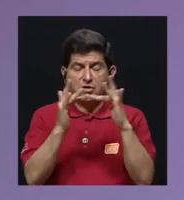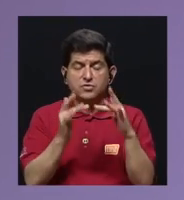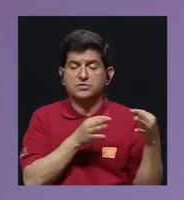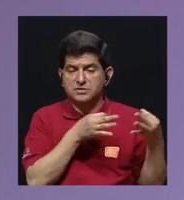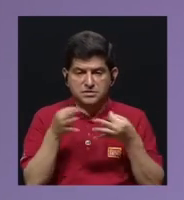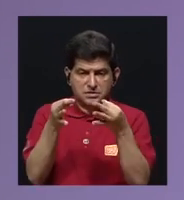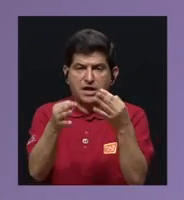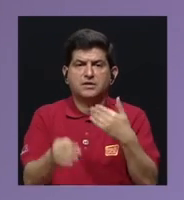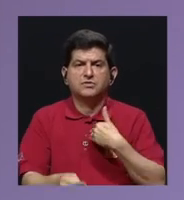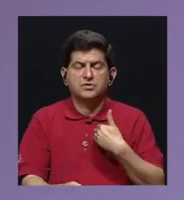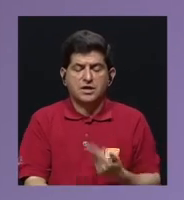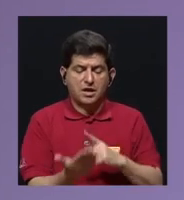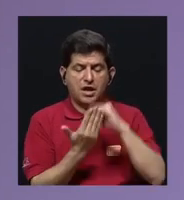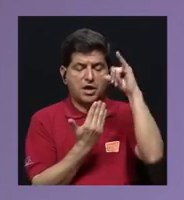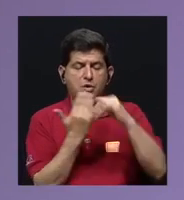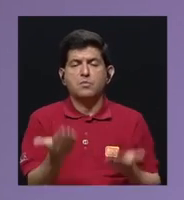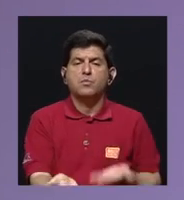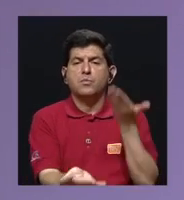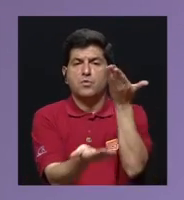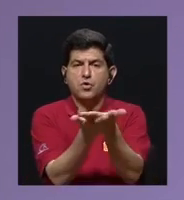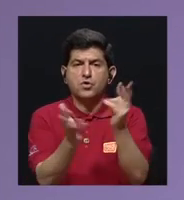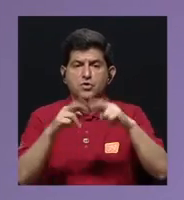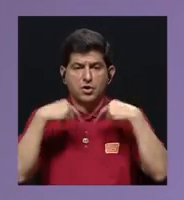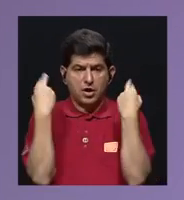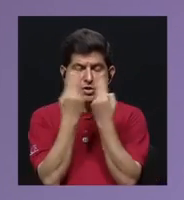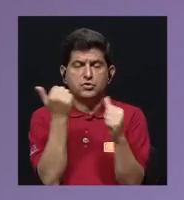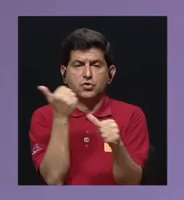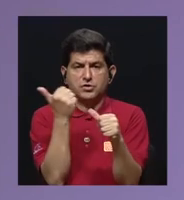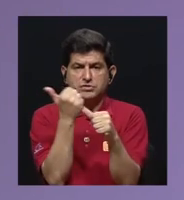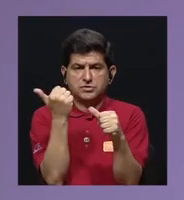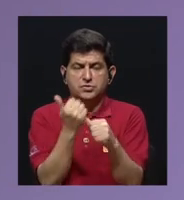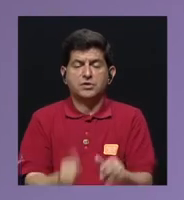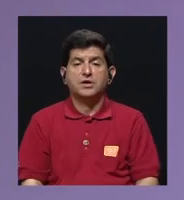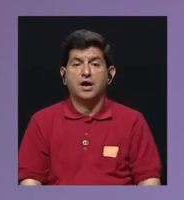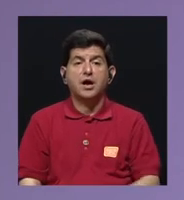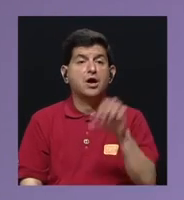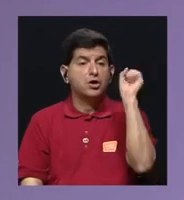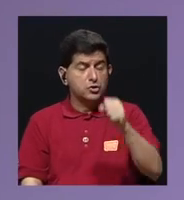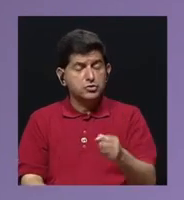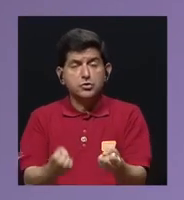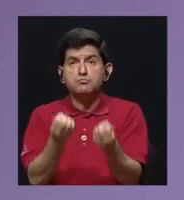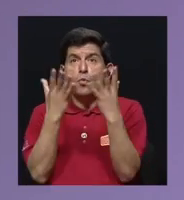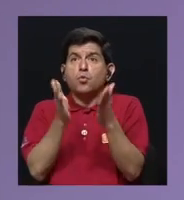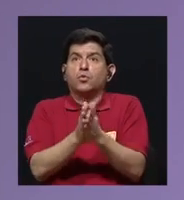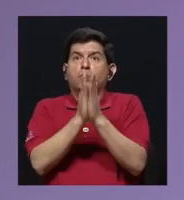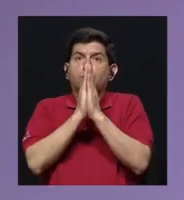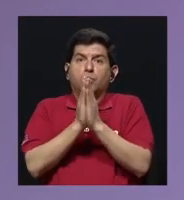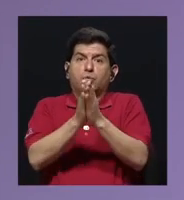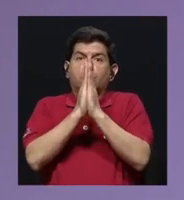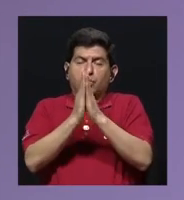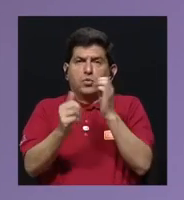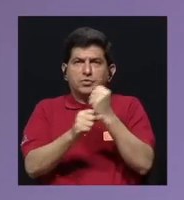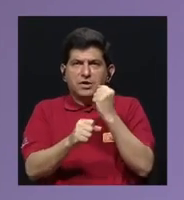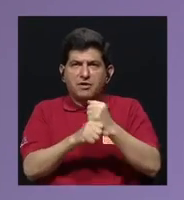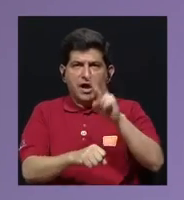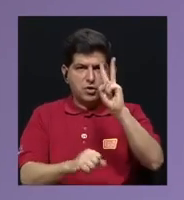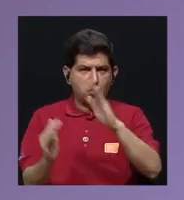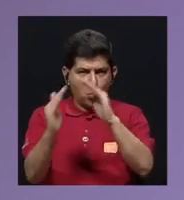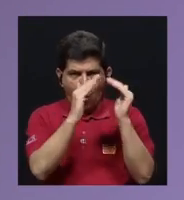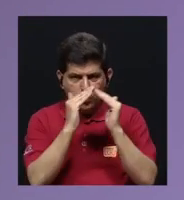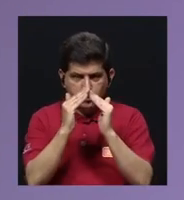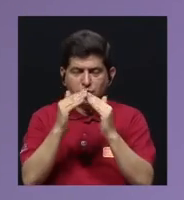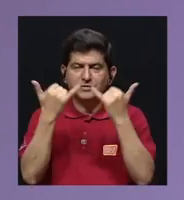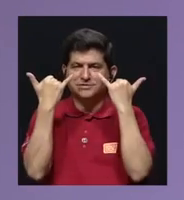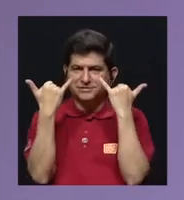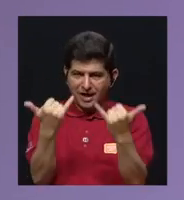con Turrialba, pues presentó el proyecto en una reunión de asesoría, y pues han sobrado solicitudes. Fundamentalmente vamos a trabajar con esas dos